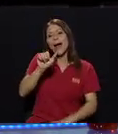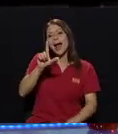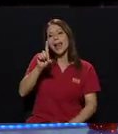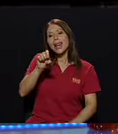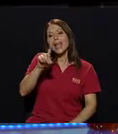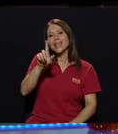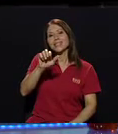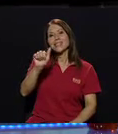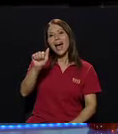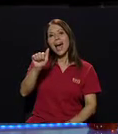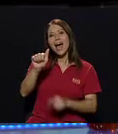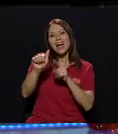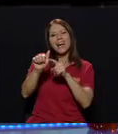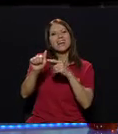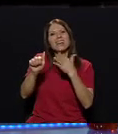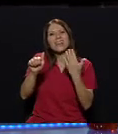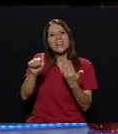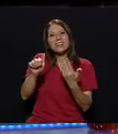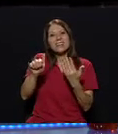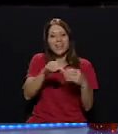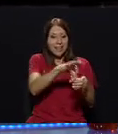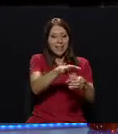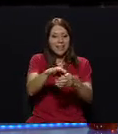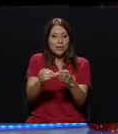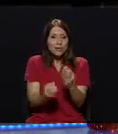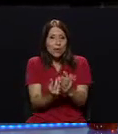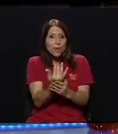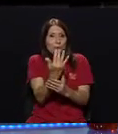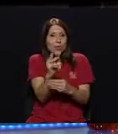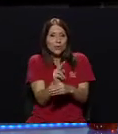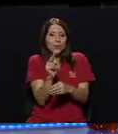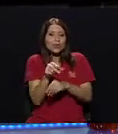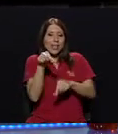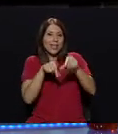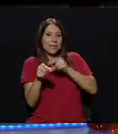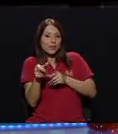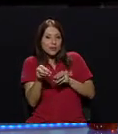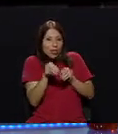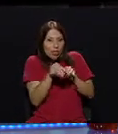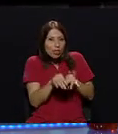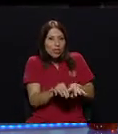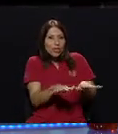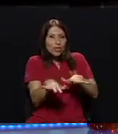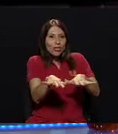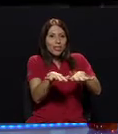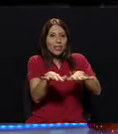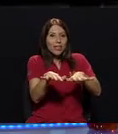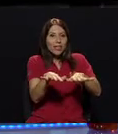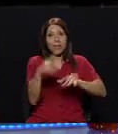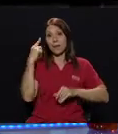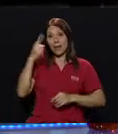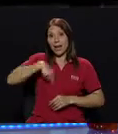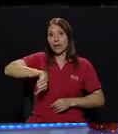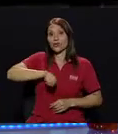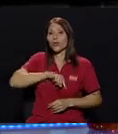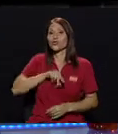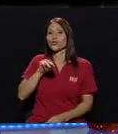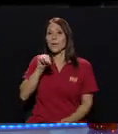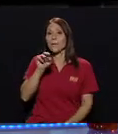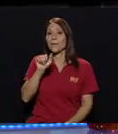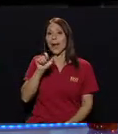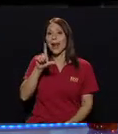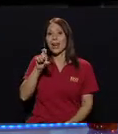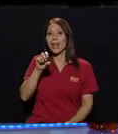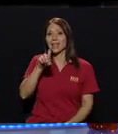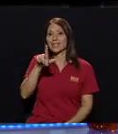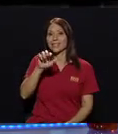la agricultura. Y malezas es sinónimo de herbicidas. Y para nosotros malezas es sinónimo, o que tengamos plantas,